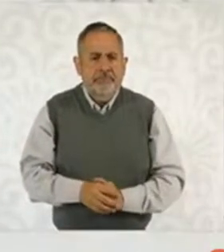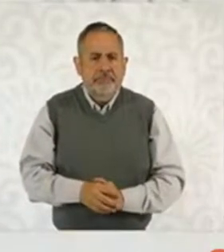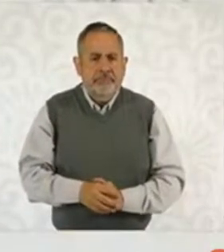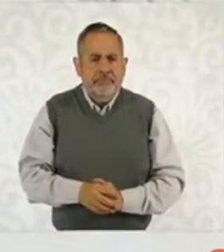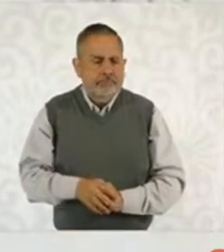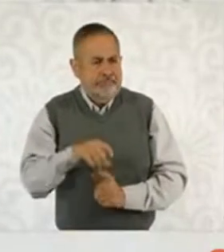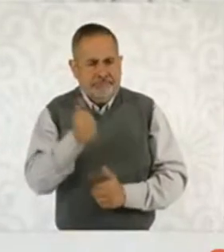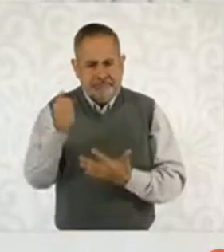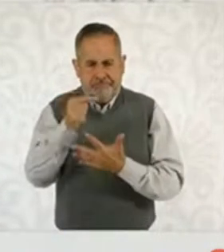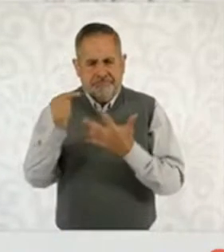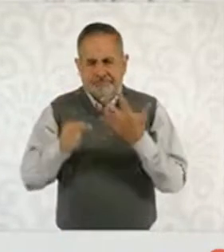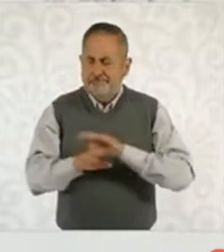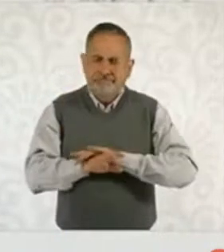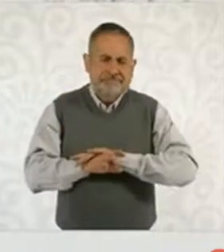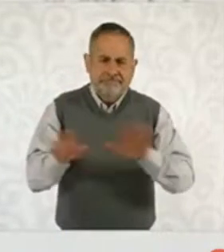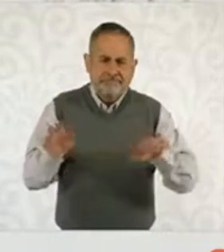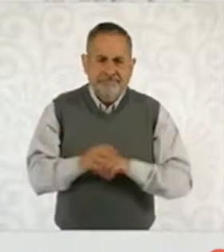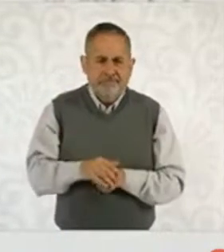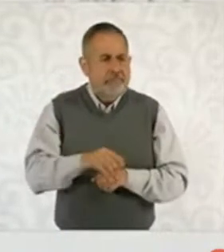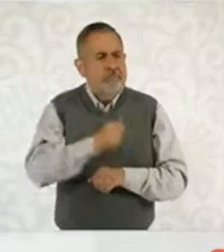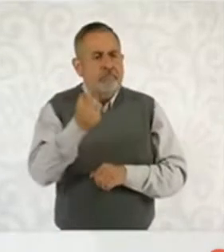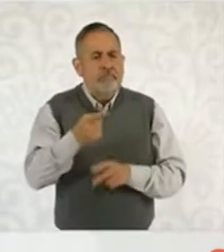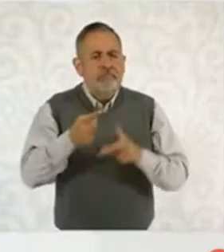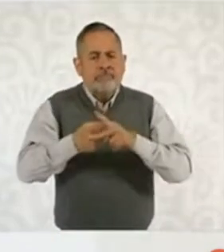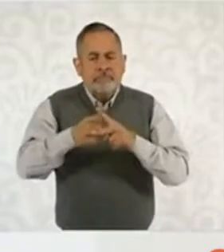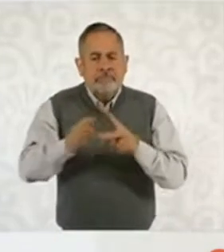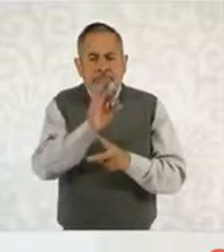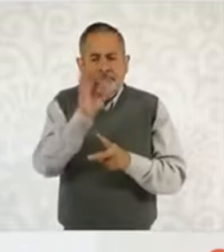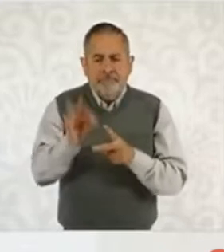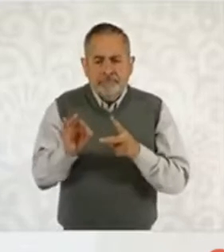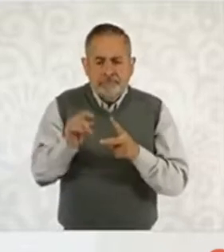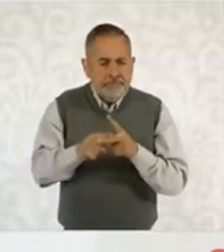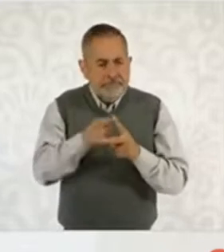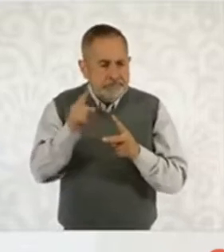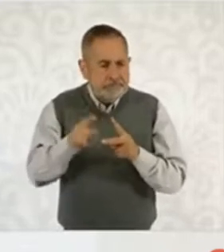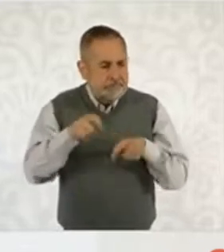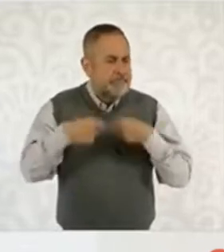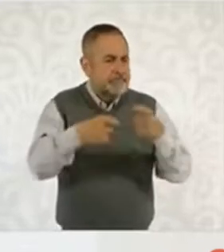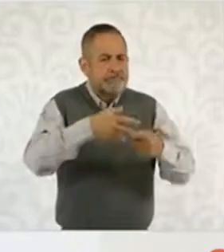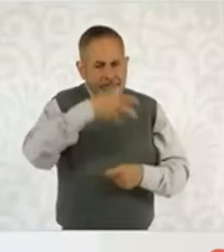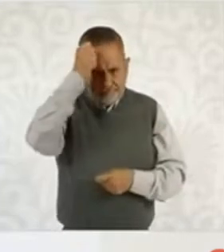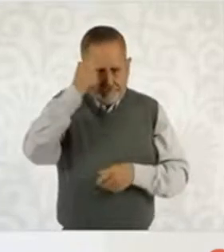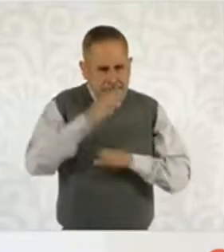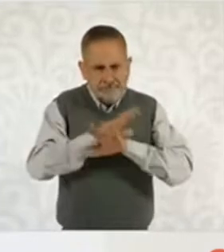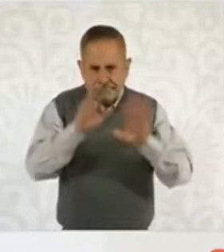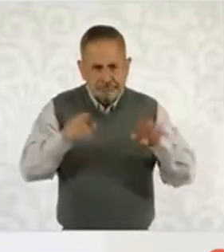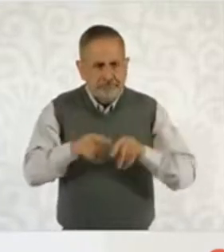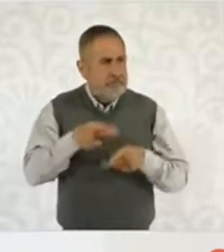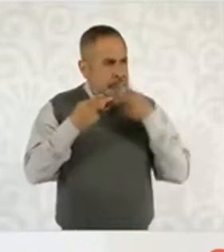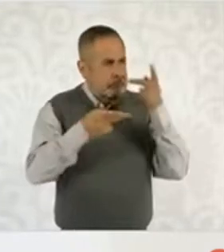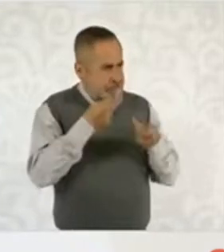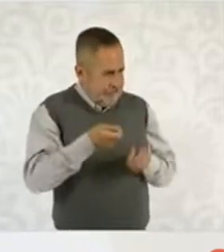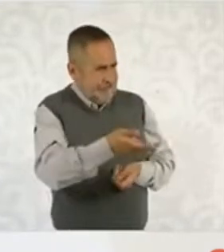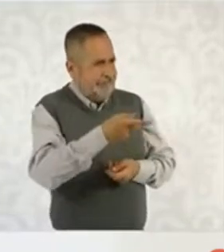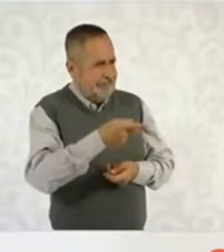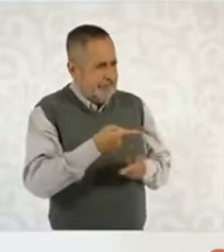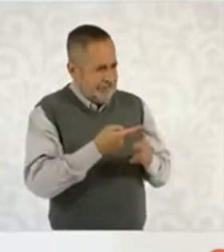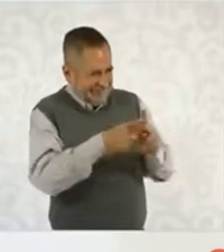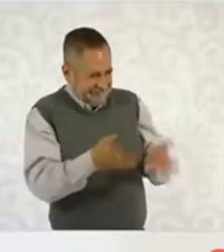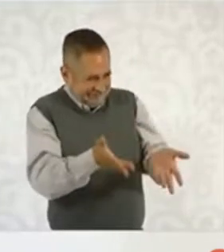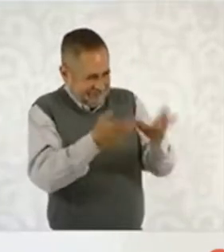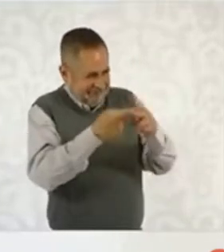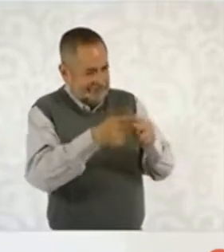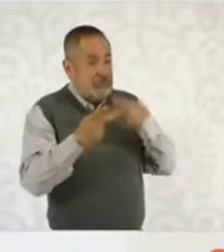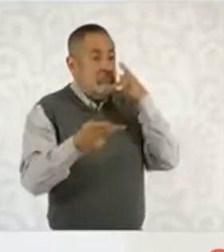Y otras formas también, los plurinominales también, para que darles una nueva tarea a los comentócratas para que empiecen